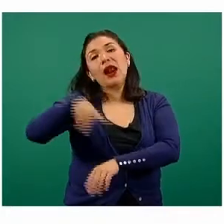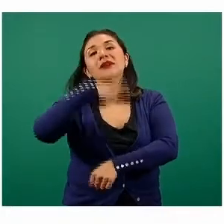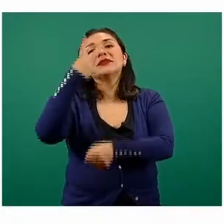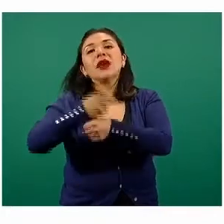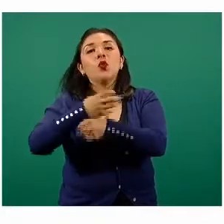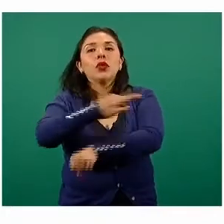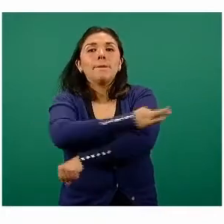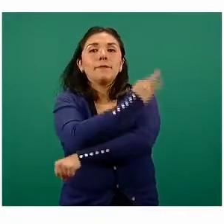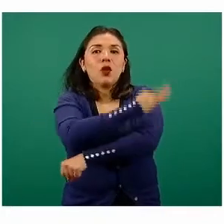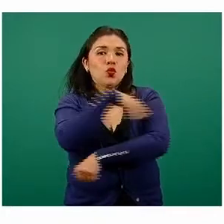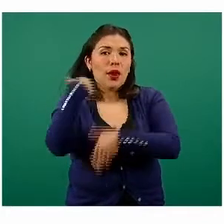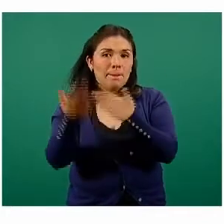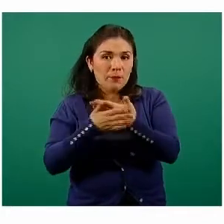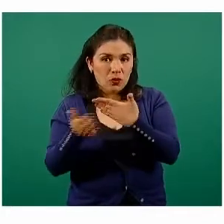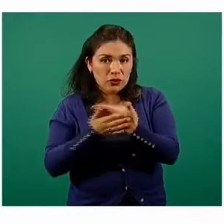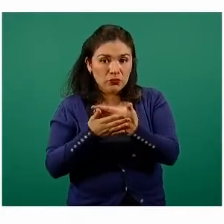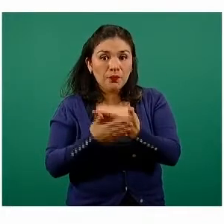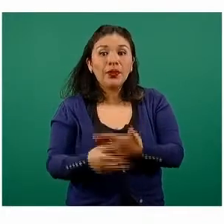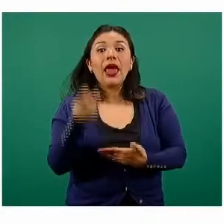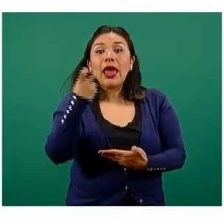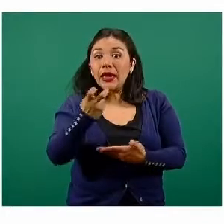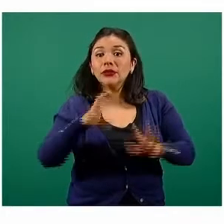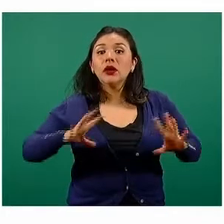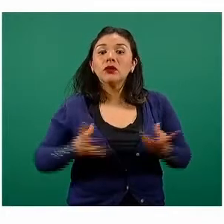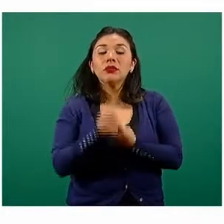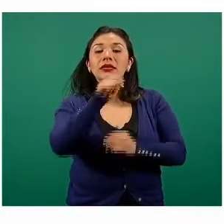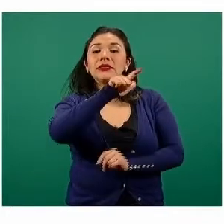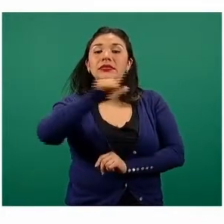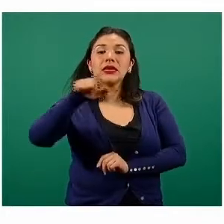segundas dosis. Y esto suma